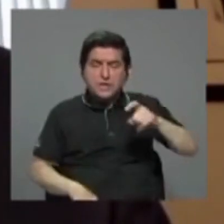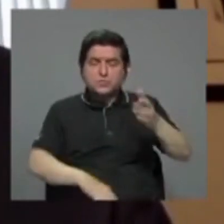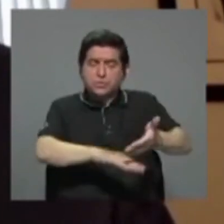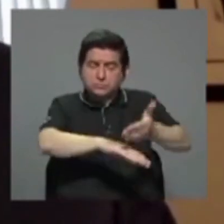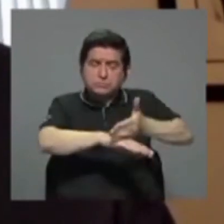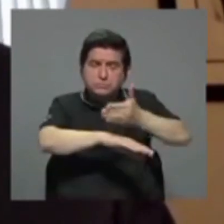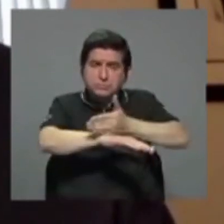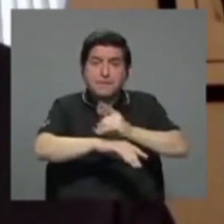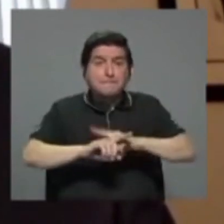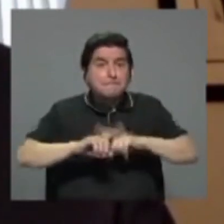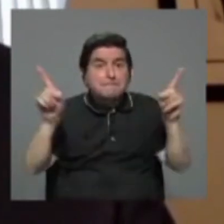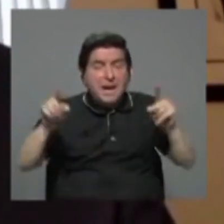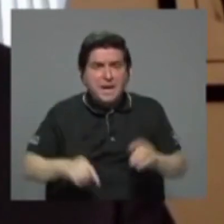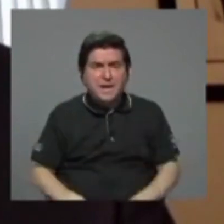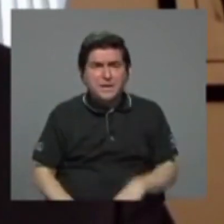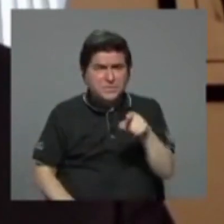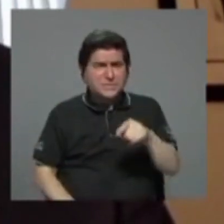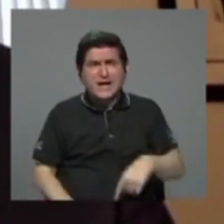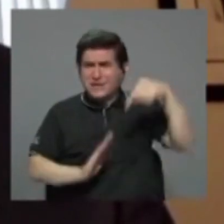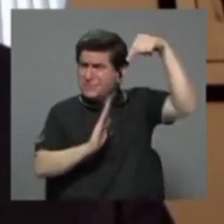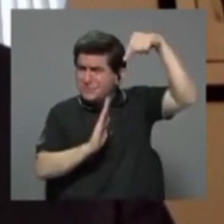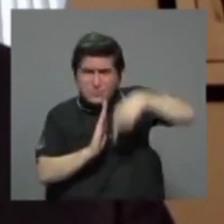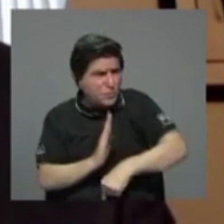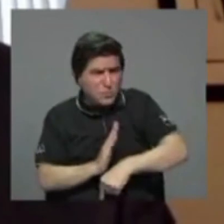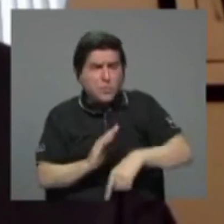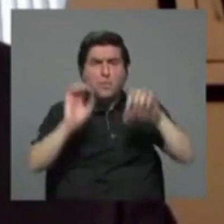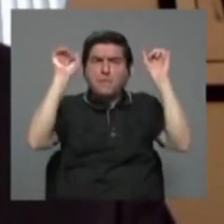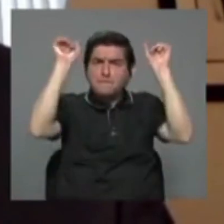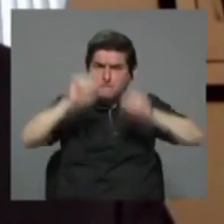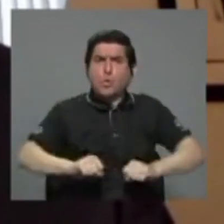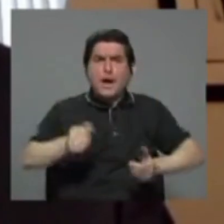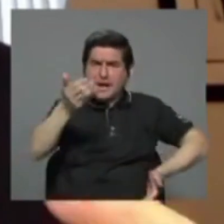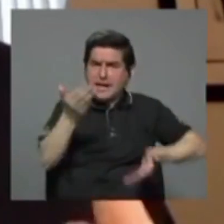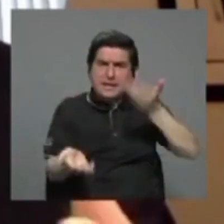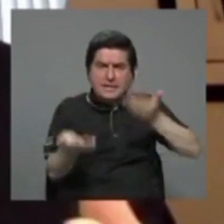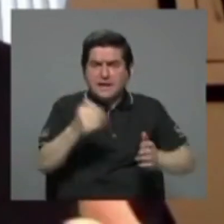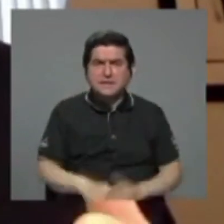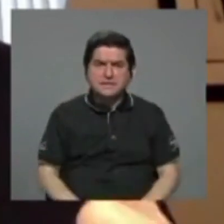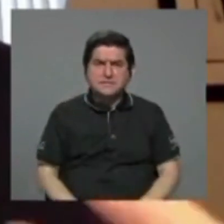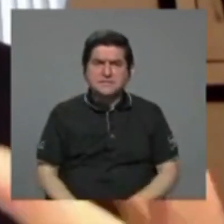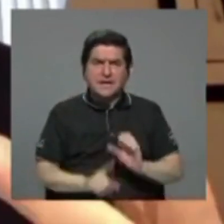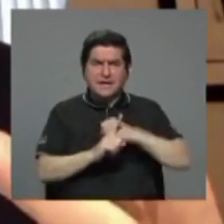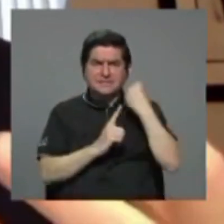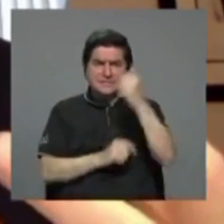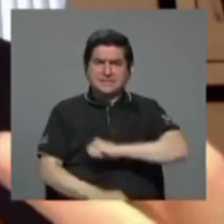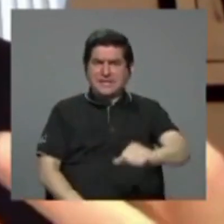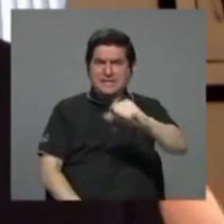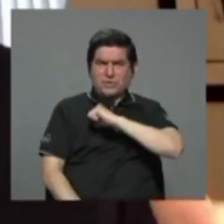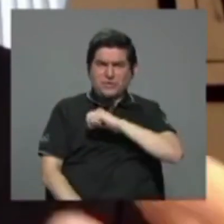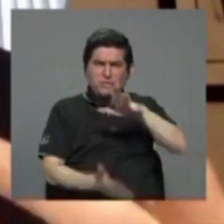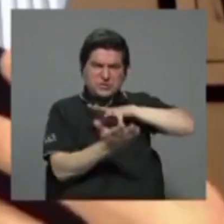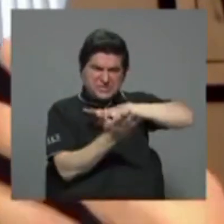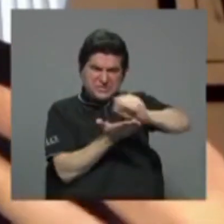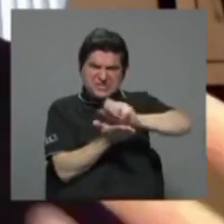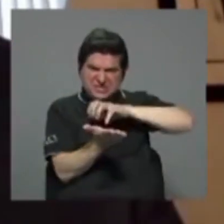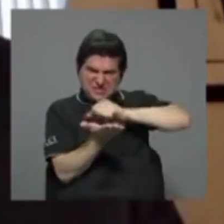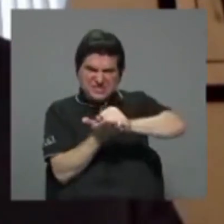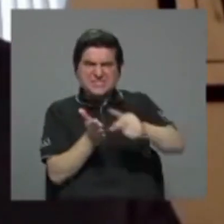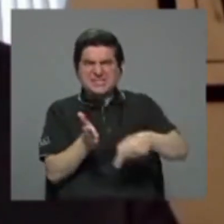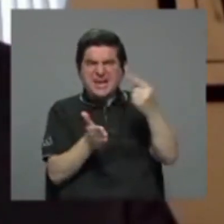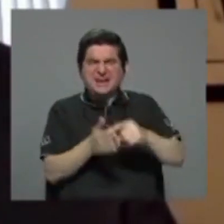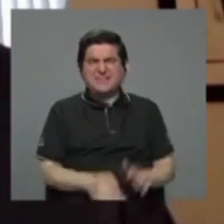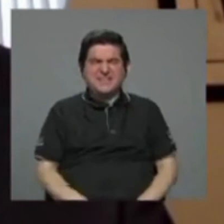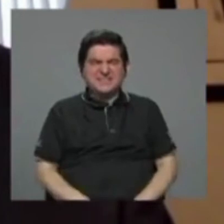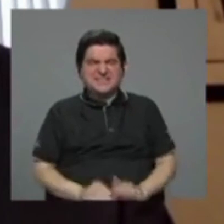avanzar, pero si se lleva a extremos puede caer precisamente en esa actitud destructiva, a veces